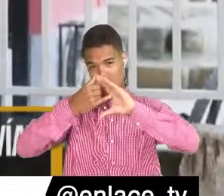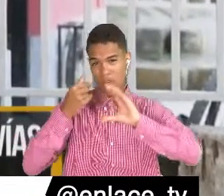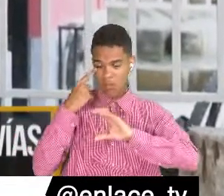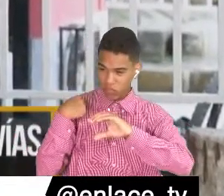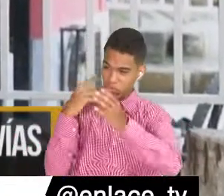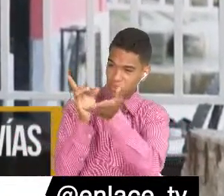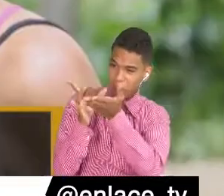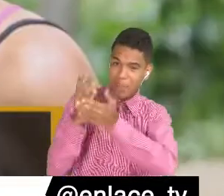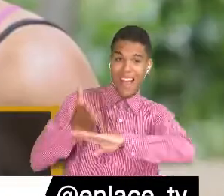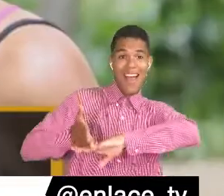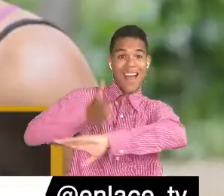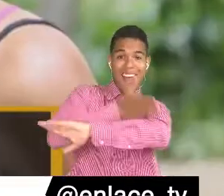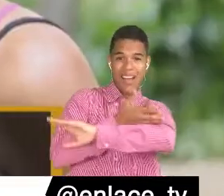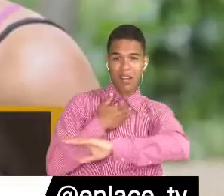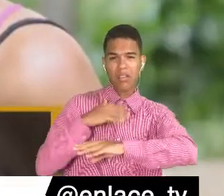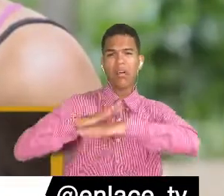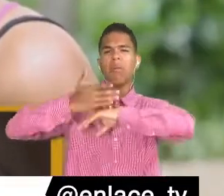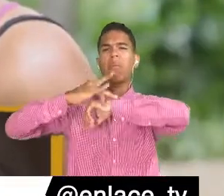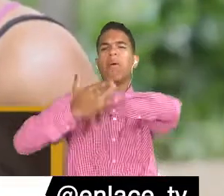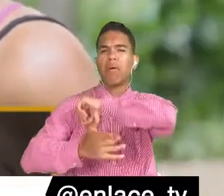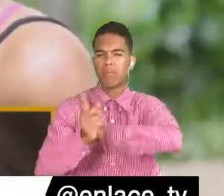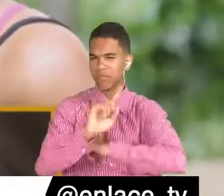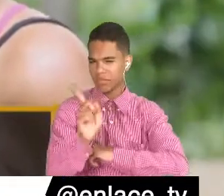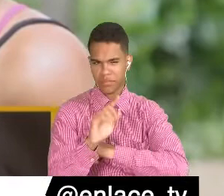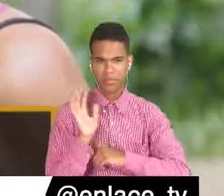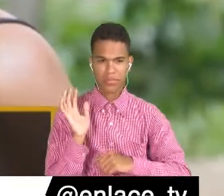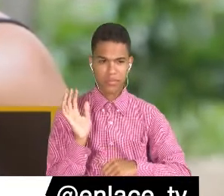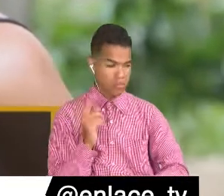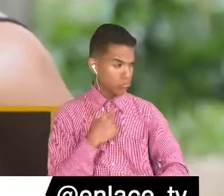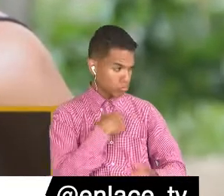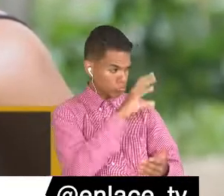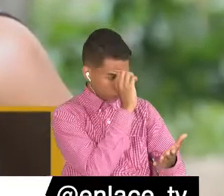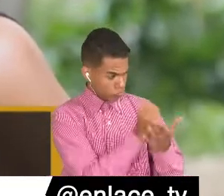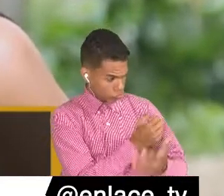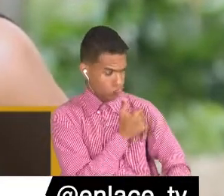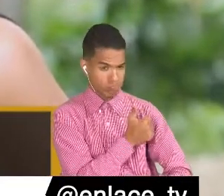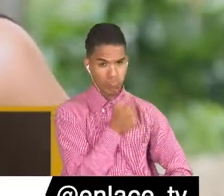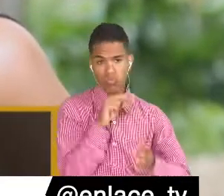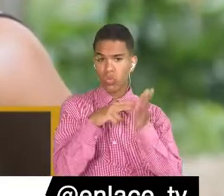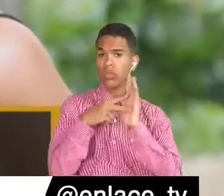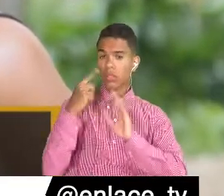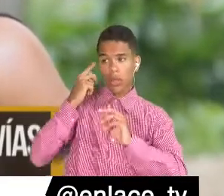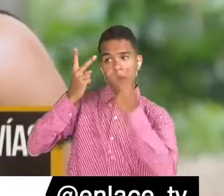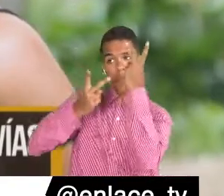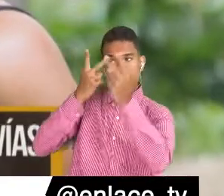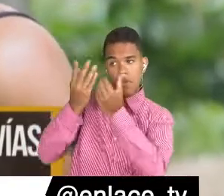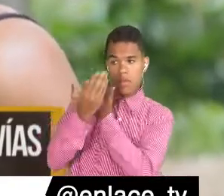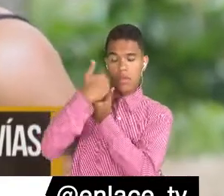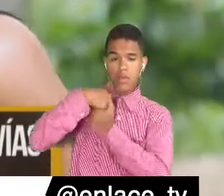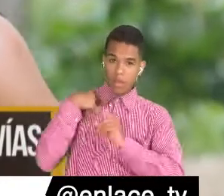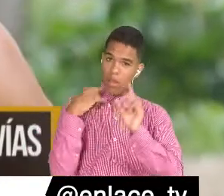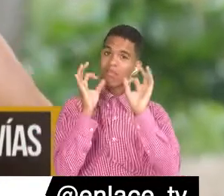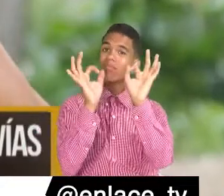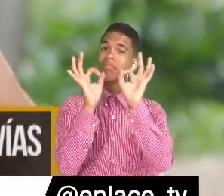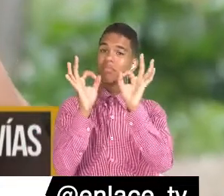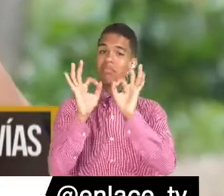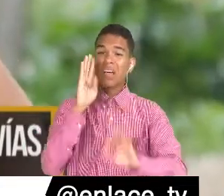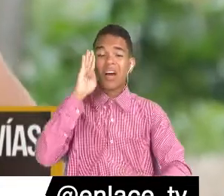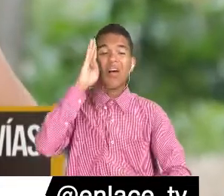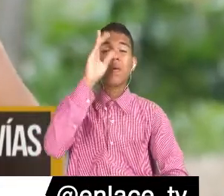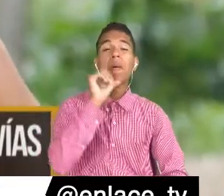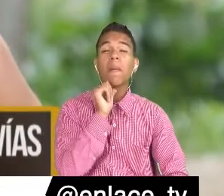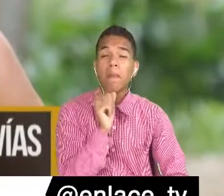bien, mami, porque o sea, me parece bien que visiten a las personas porque sea, para evitar pronto algo peor, ¿sí ve? Que